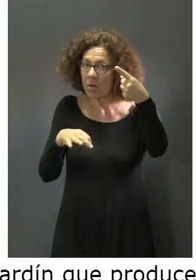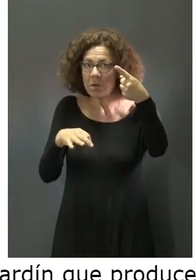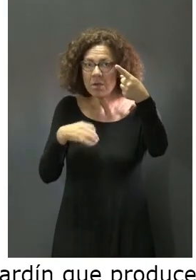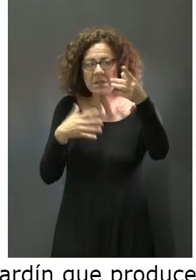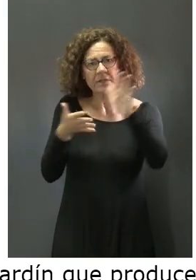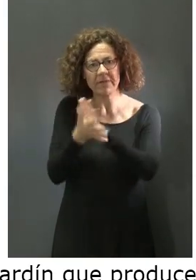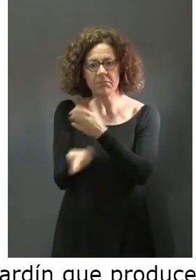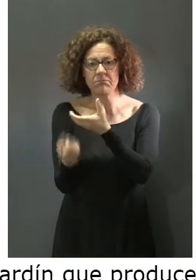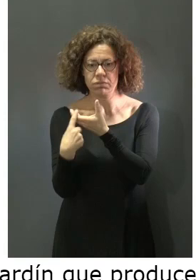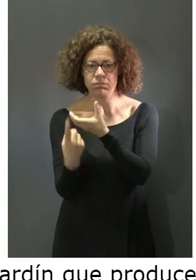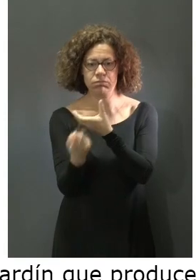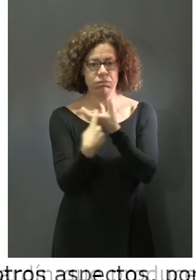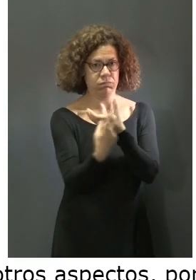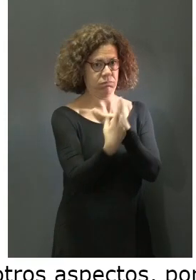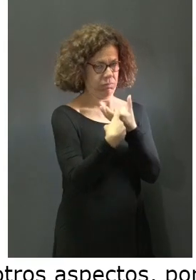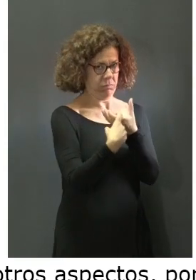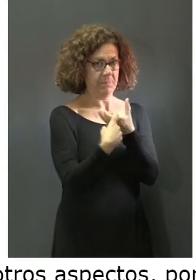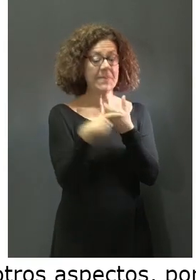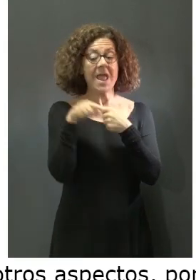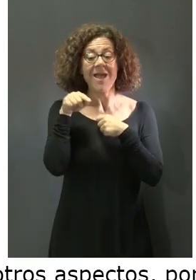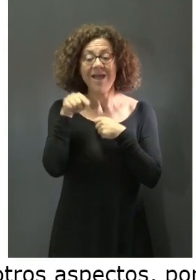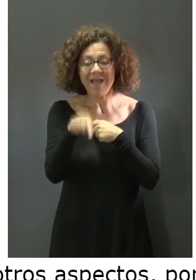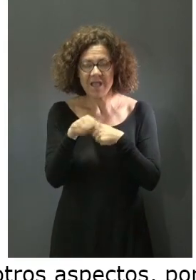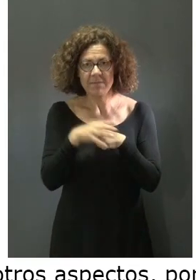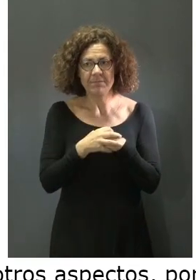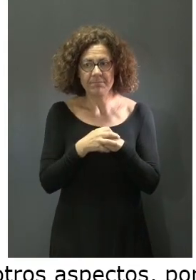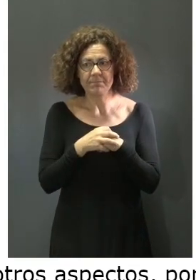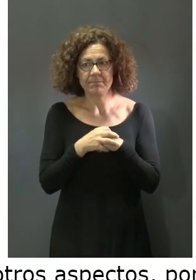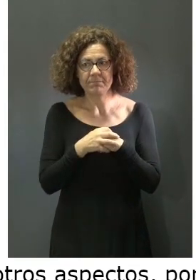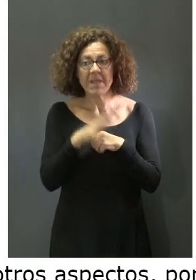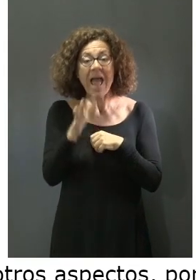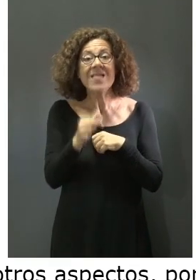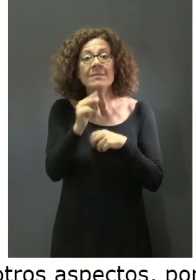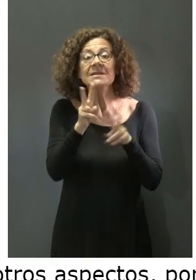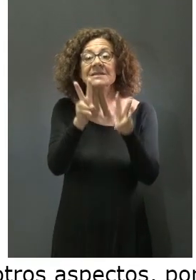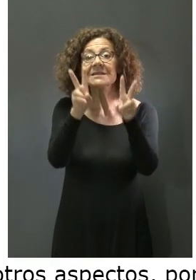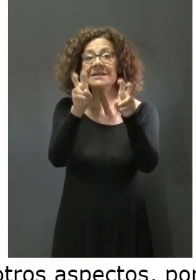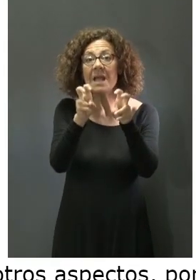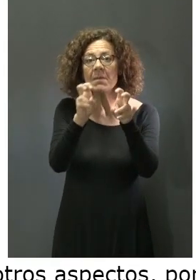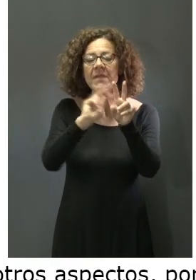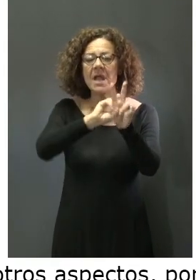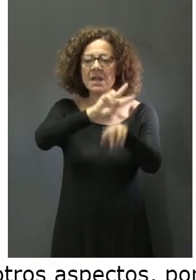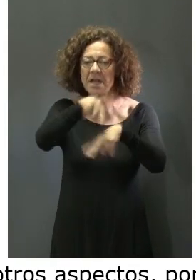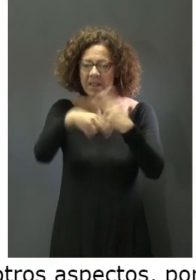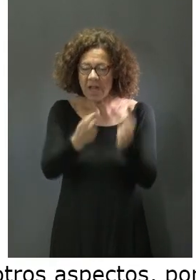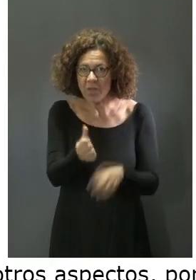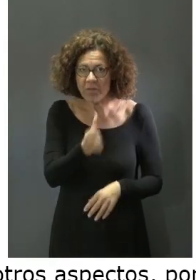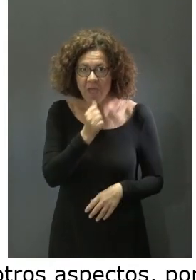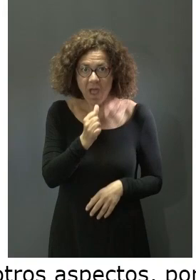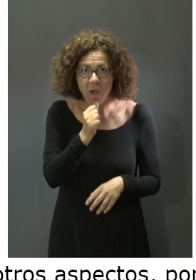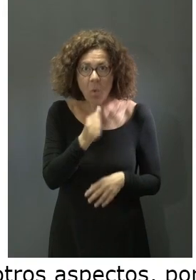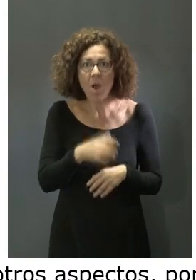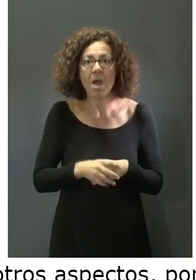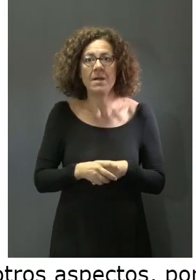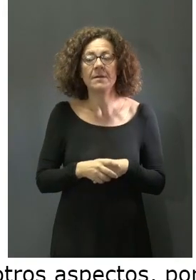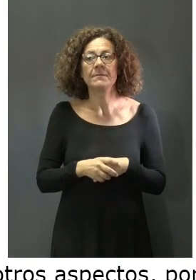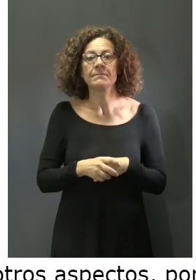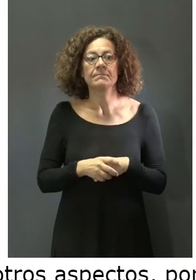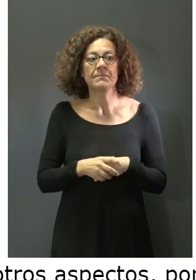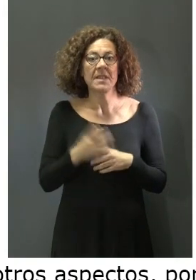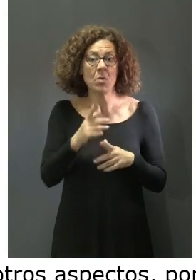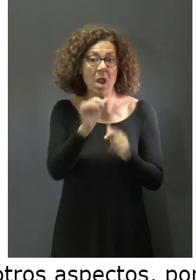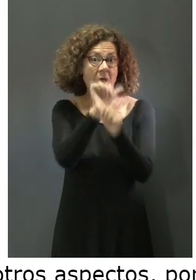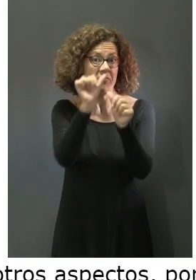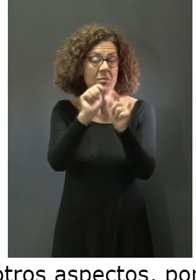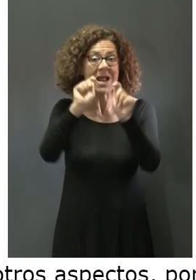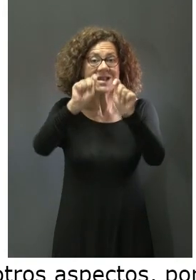varios aspectos, ¿no? Pues ahí, bueno, además de un tema de reciclado de agua de manera